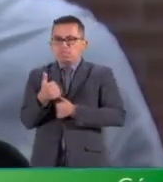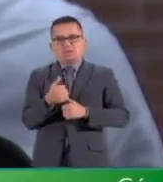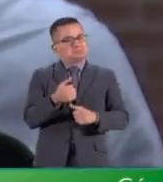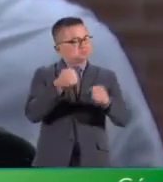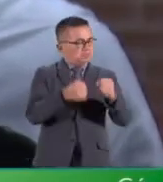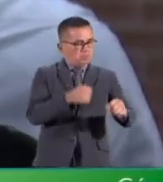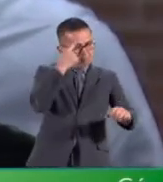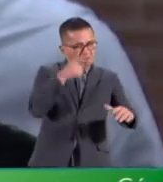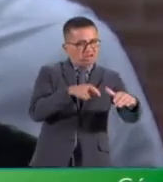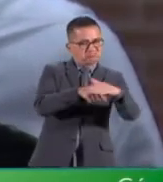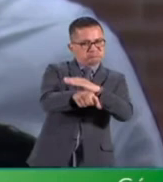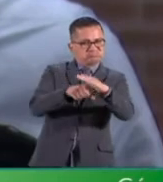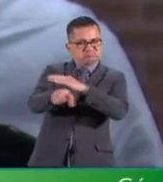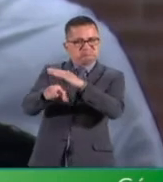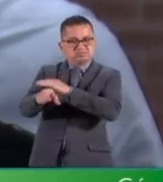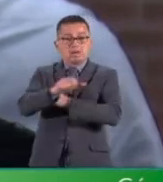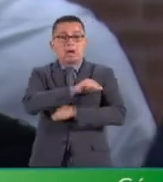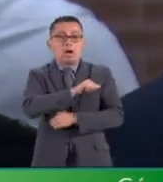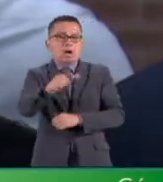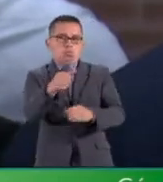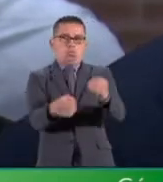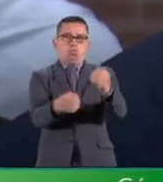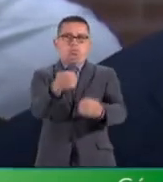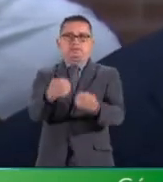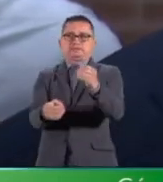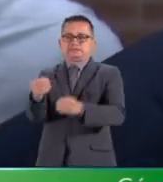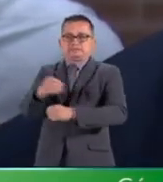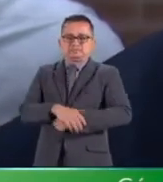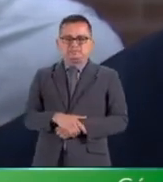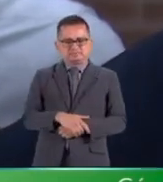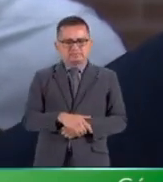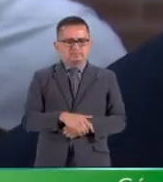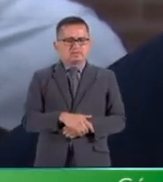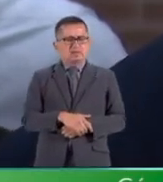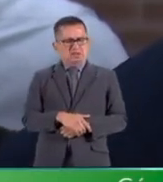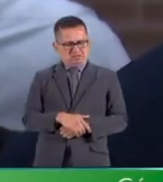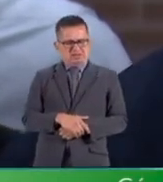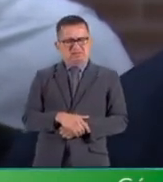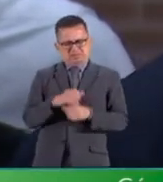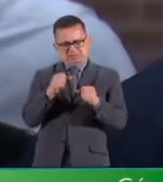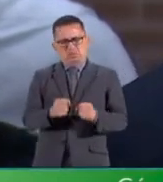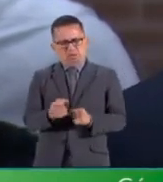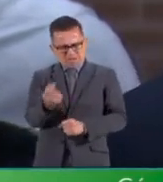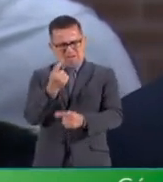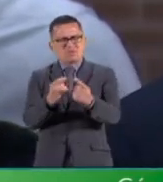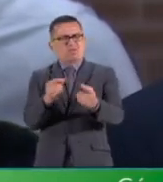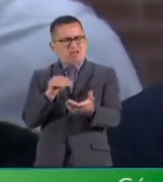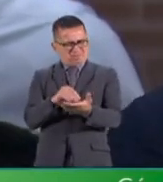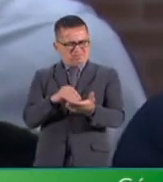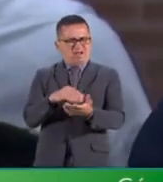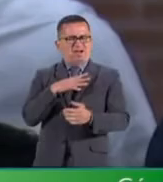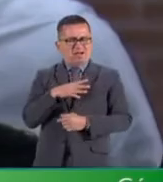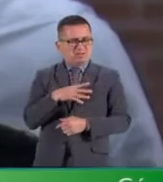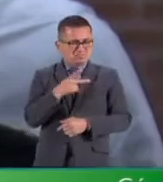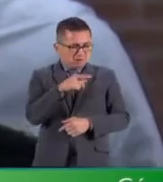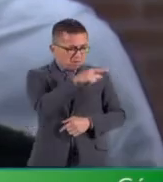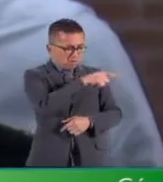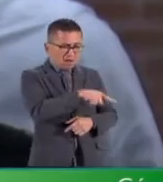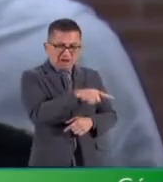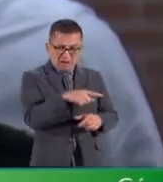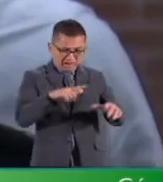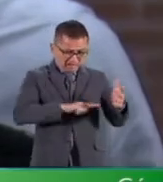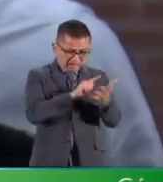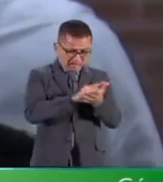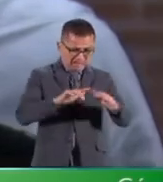consigna. Hoy seguramente hay algunos, con esta reforma serán casi todos,